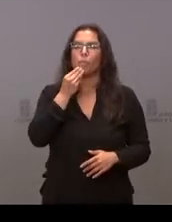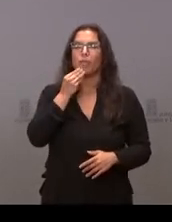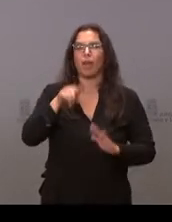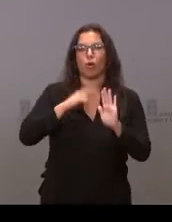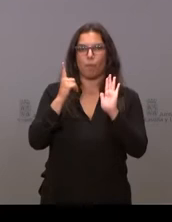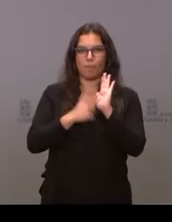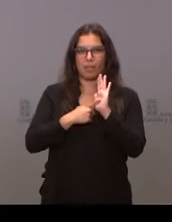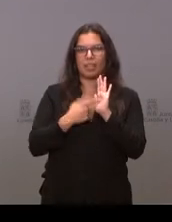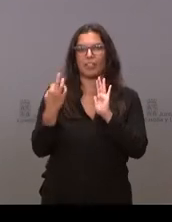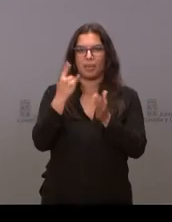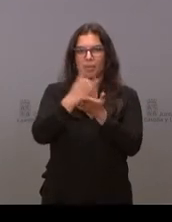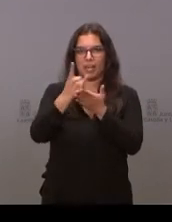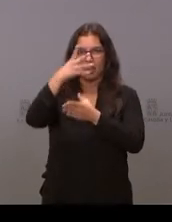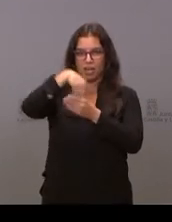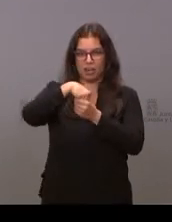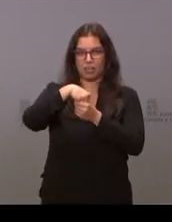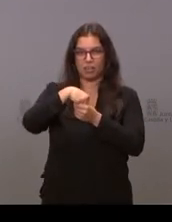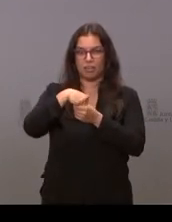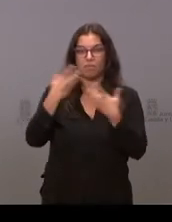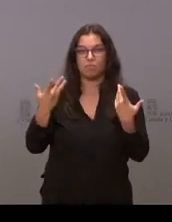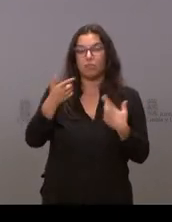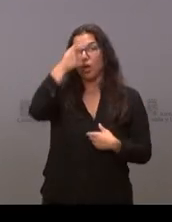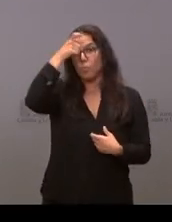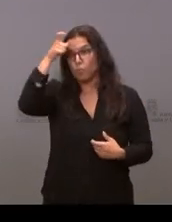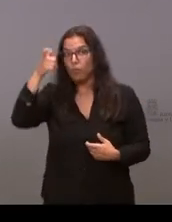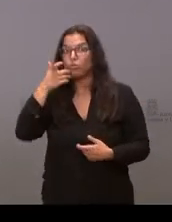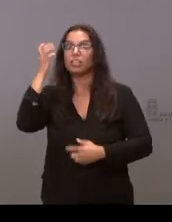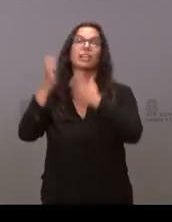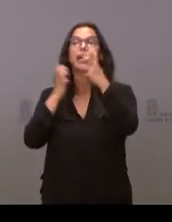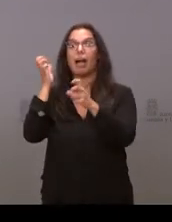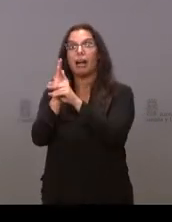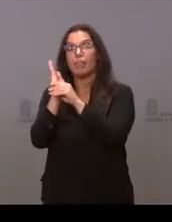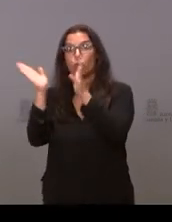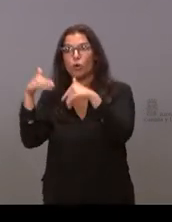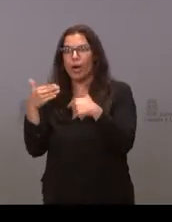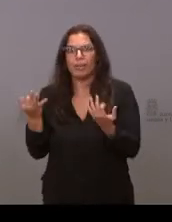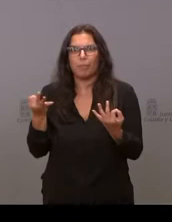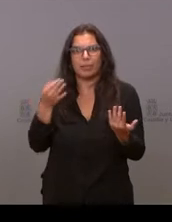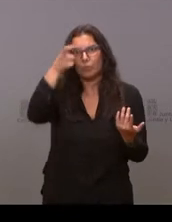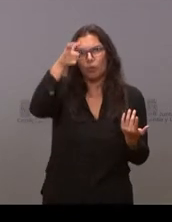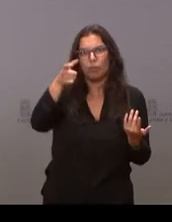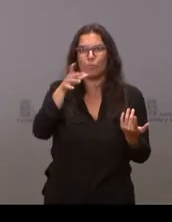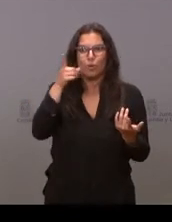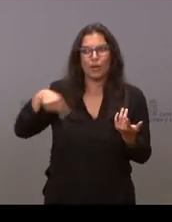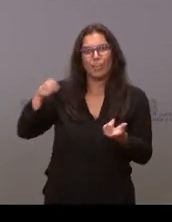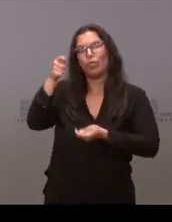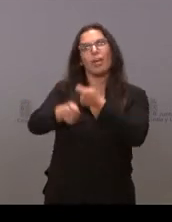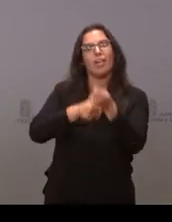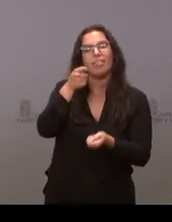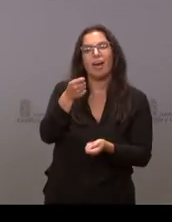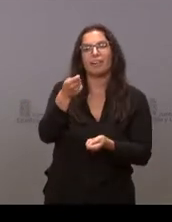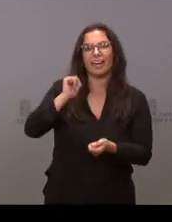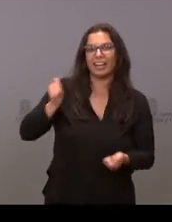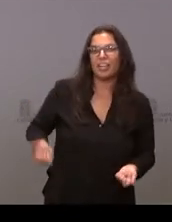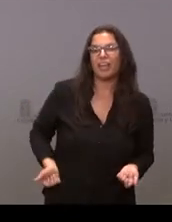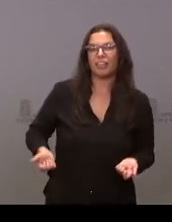completa. No quiero ni imaginar qué sería del mundo rural sin ganaderos. Aportan riqueza, habitan el campo